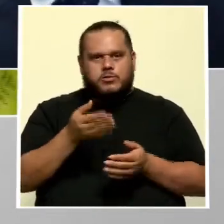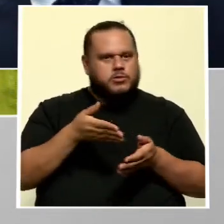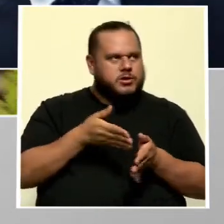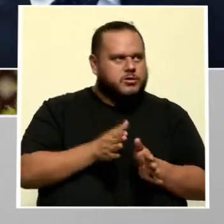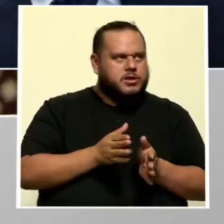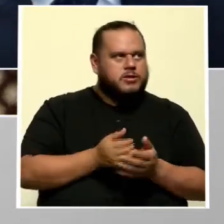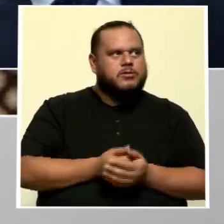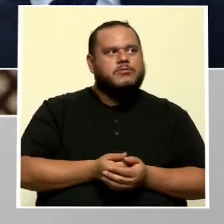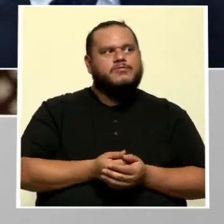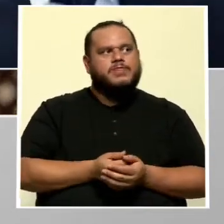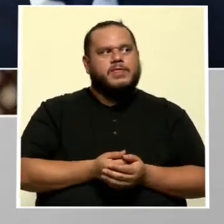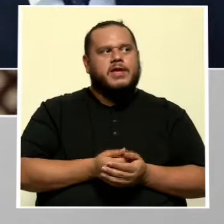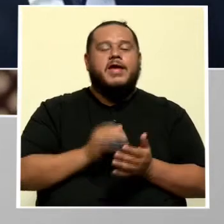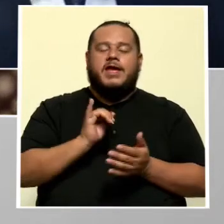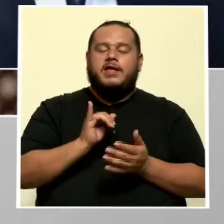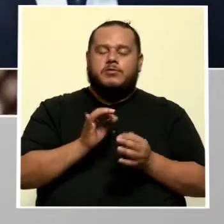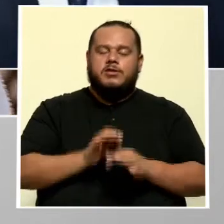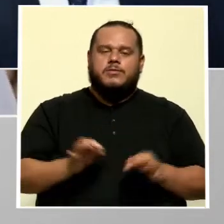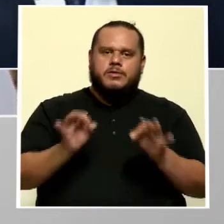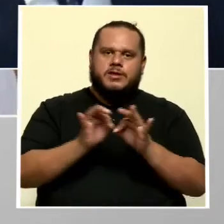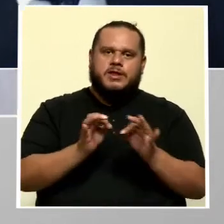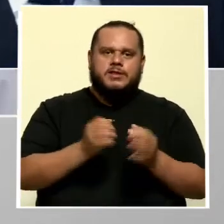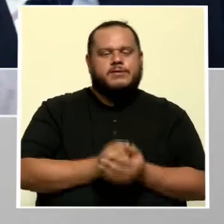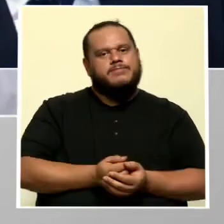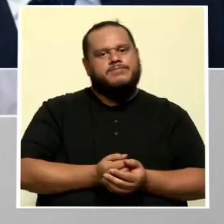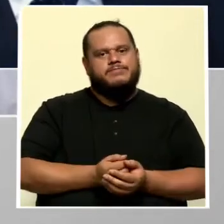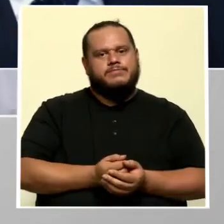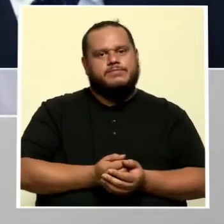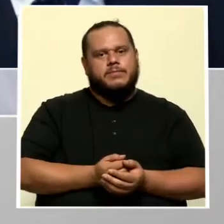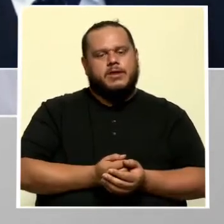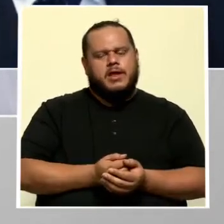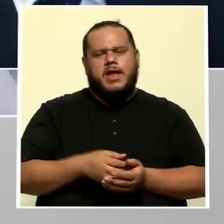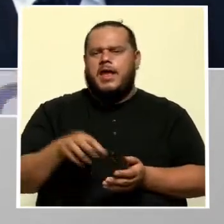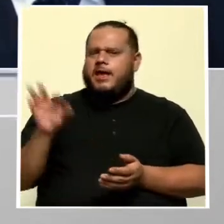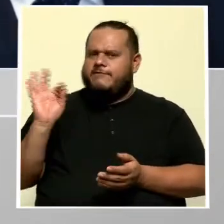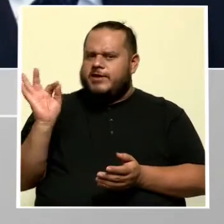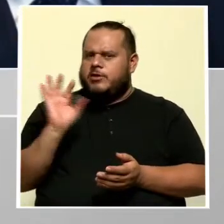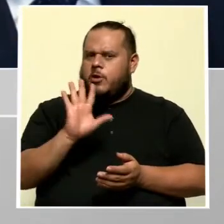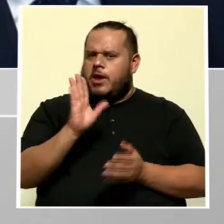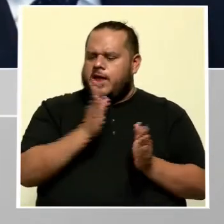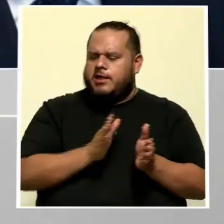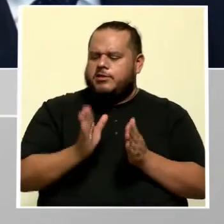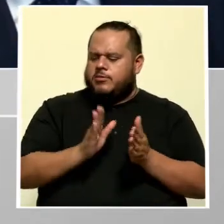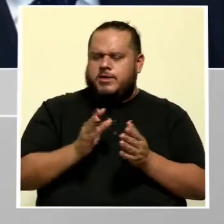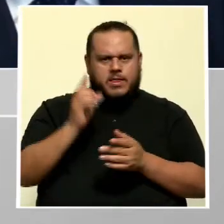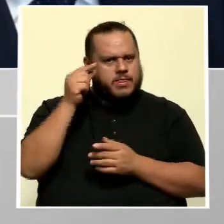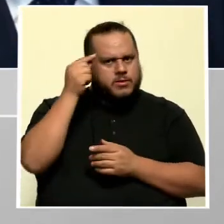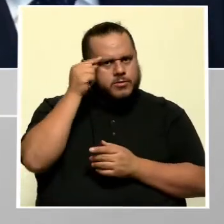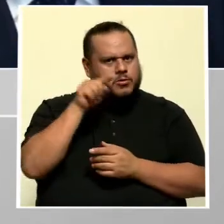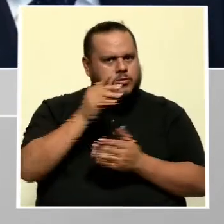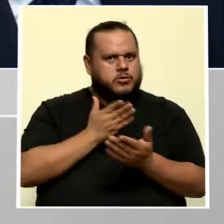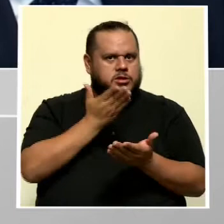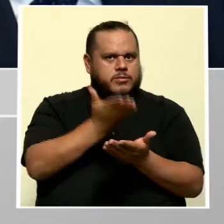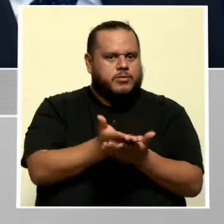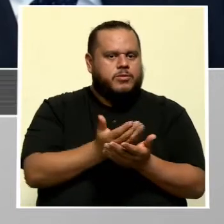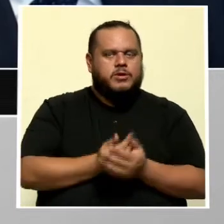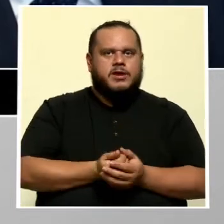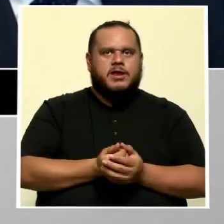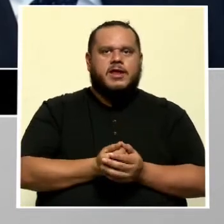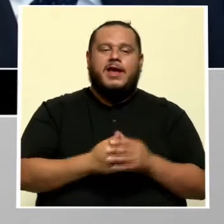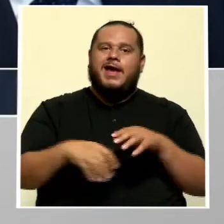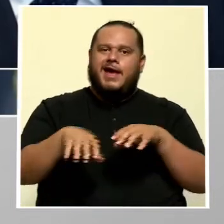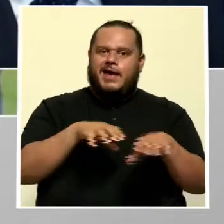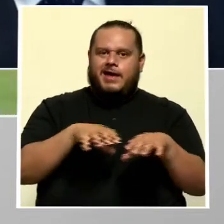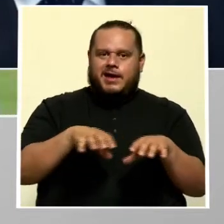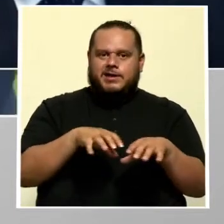de los nietos. Eso es lo que me tiene aquí, don Ernesto. Don Federico, en su plan de gobierno usted propone